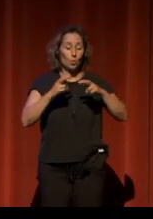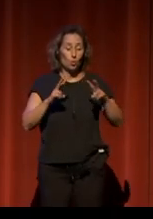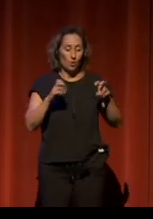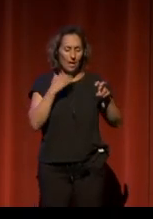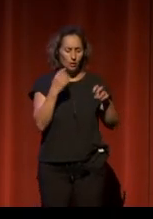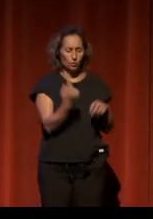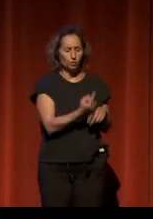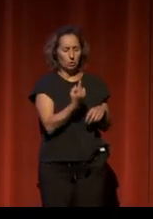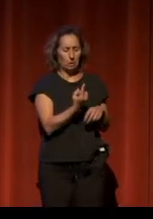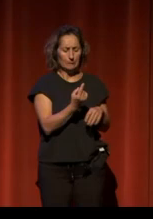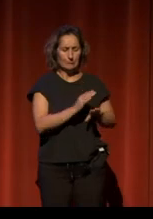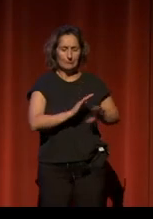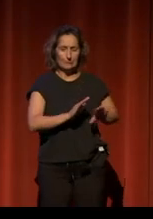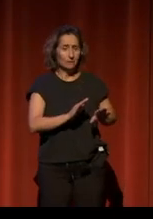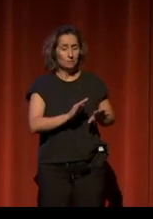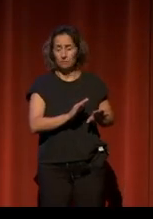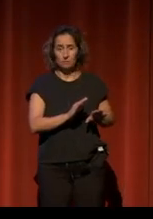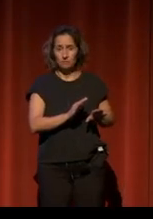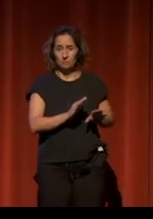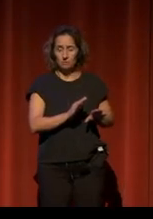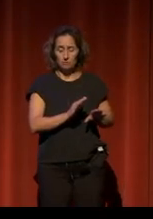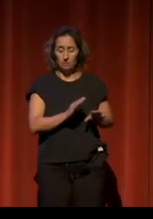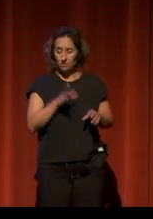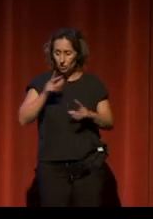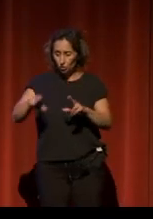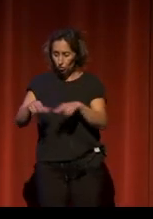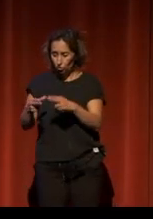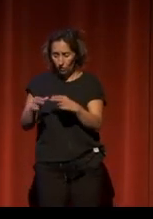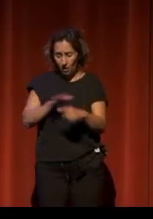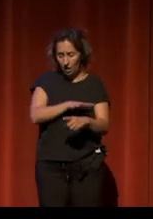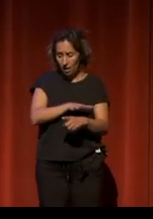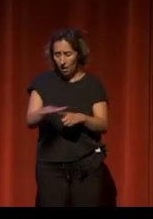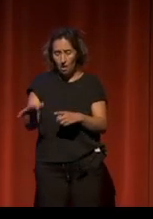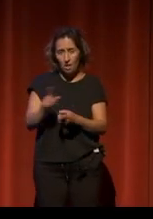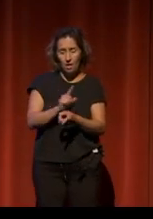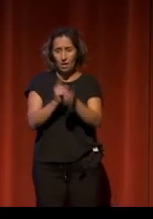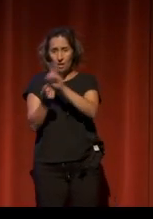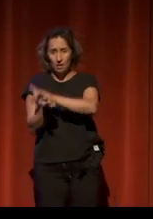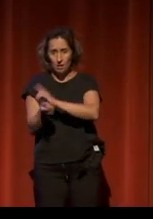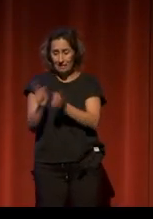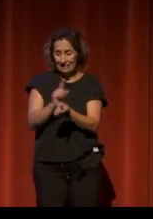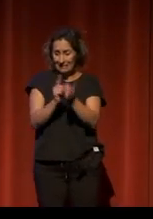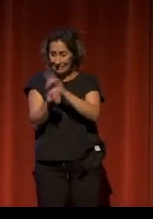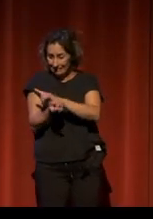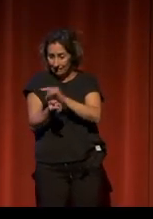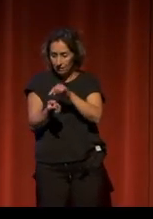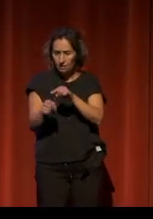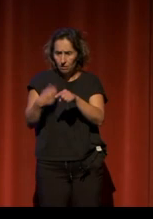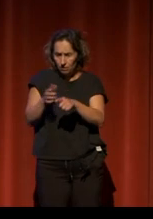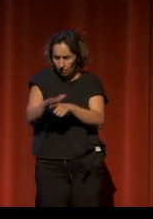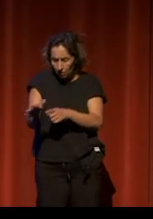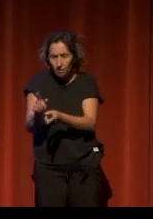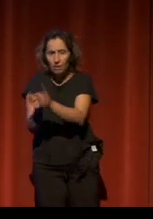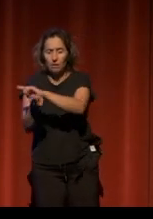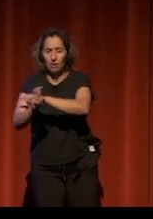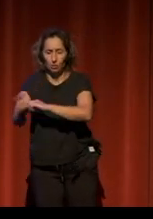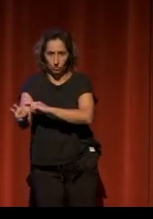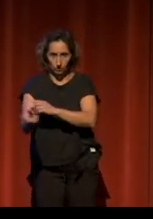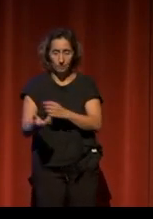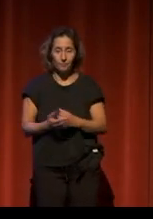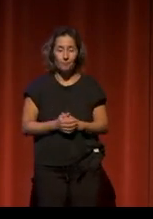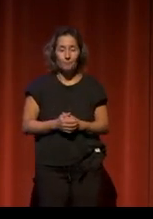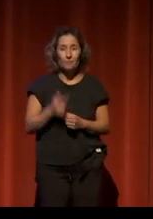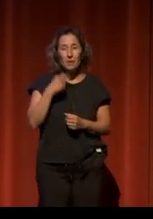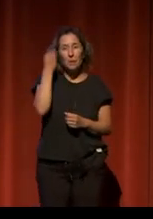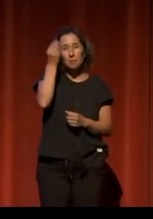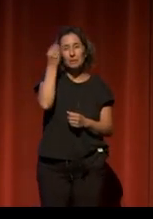islada todas las innovaciones que han transform formado nuestras sociedades de una manera significativa han sido siempre el fruto de muchos e incluso aquellas que pensábamos que